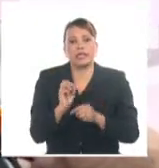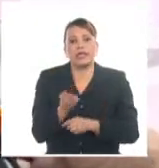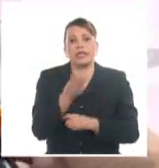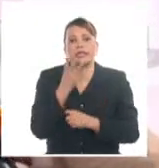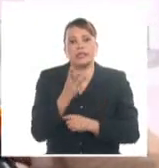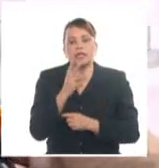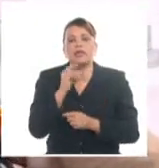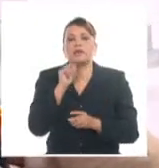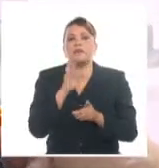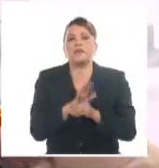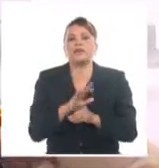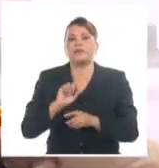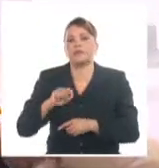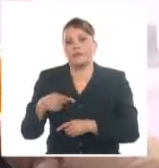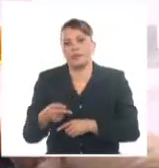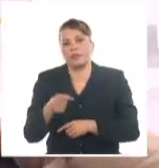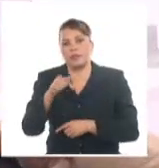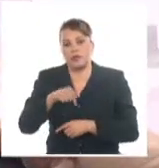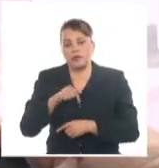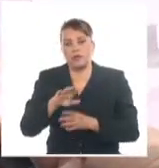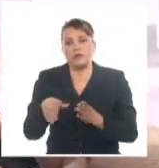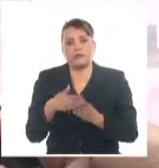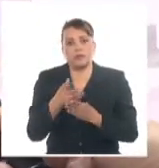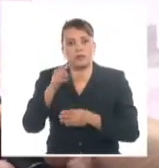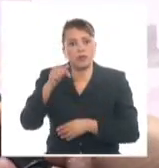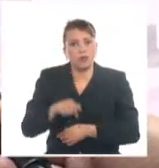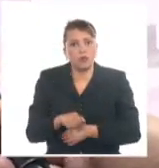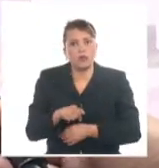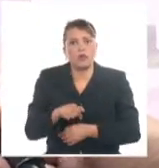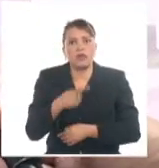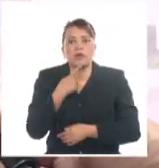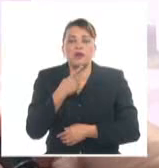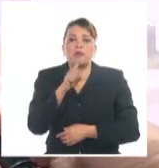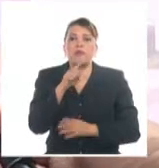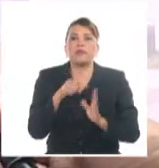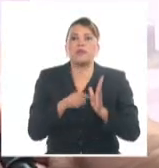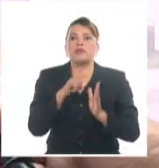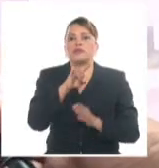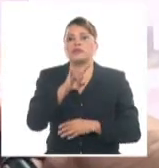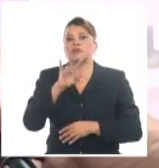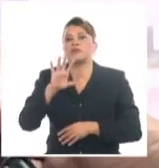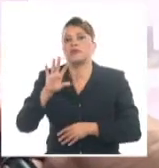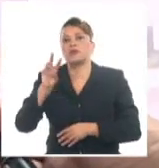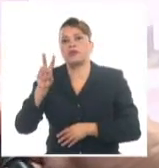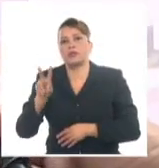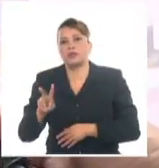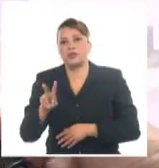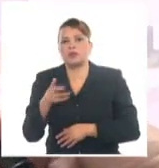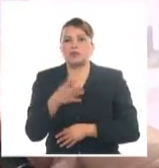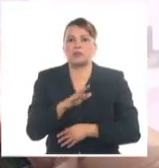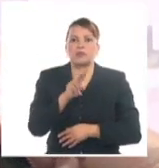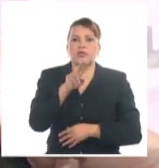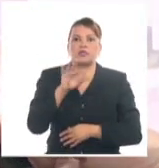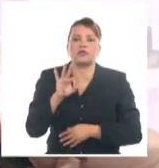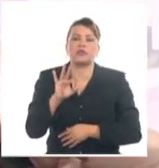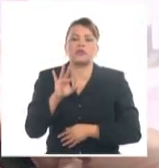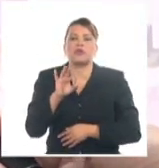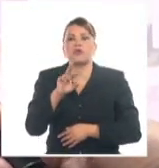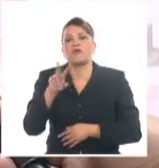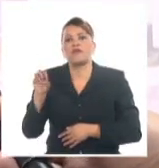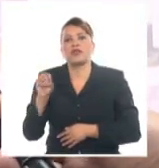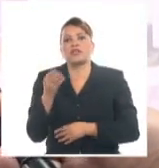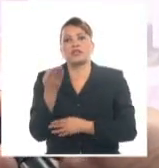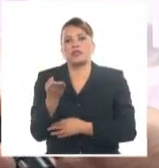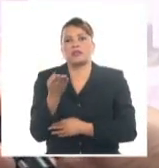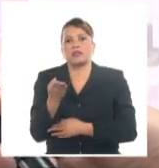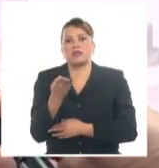mañana. En el día de hoy la disponibilidad del pico debe ser 1952, estamos planificando alrededor de 28-20 de demanda y